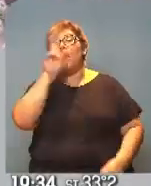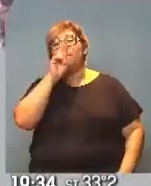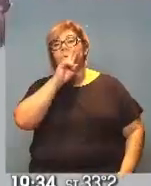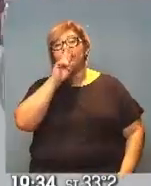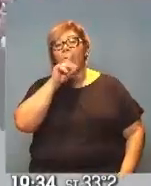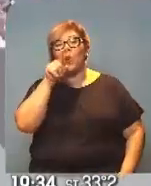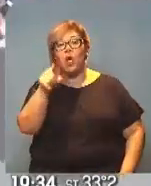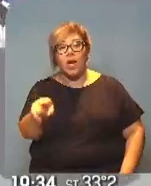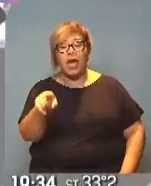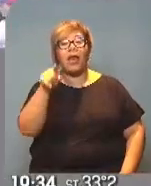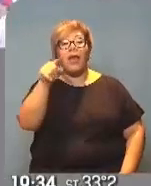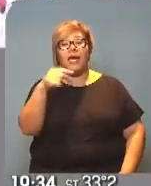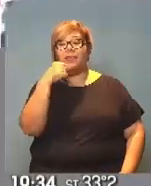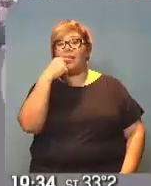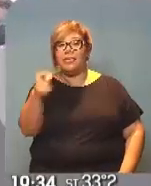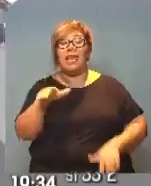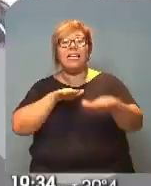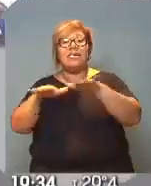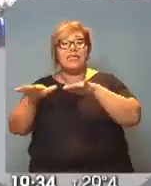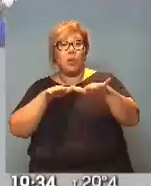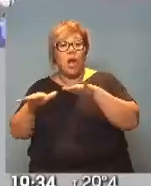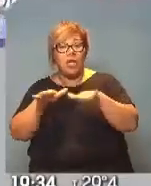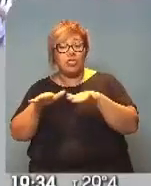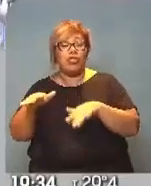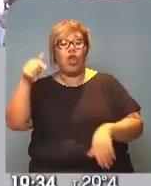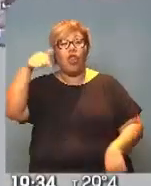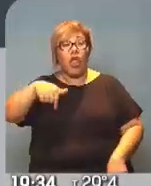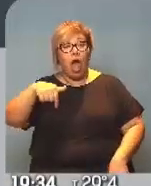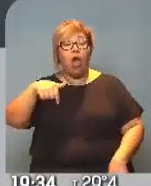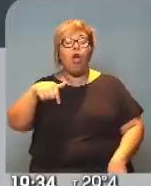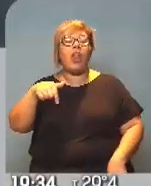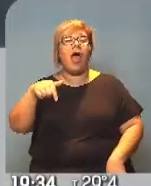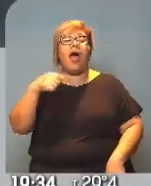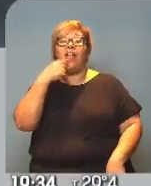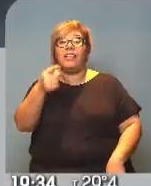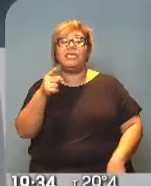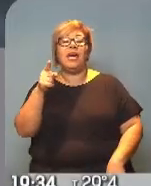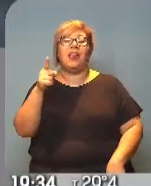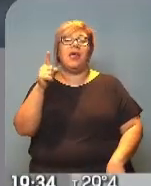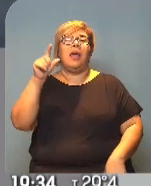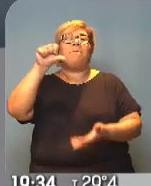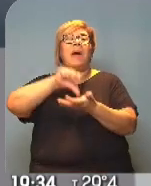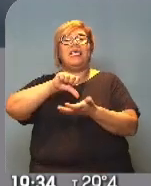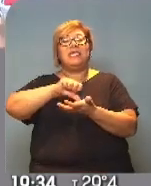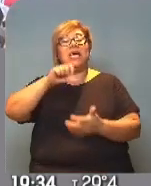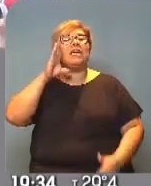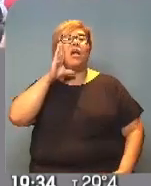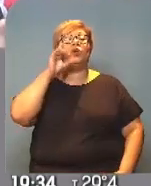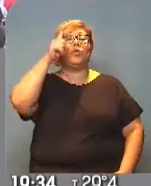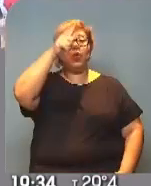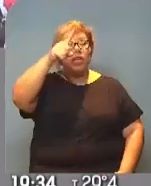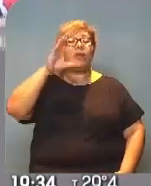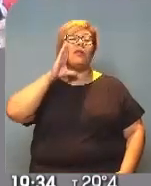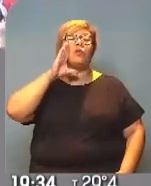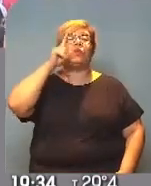y ella sostiene que toda esta situación es en realidad una intención de Estados Unidos de ingresar de manera militar a Venezuela. Les propongo que la escuchemos y